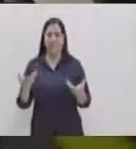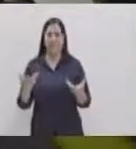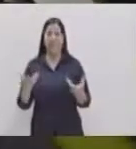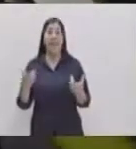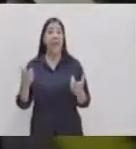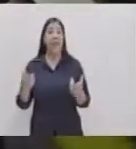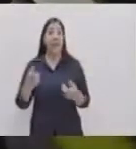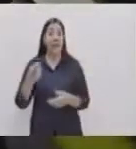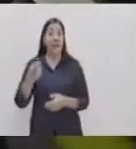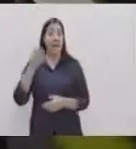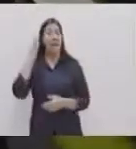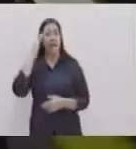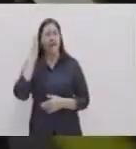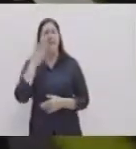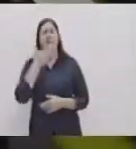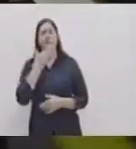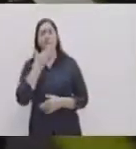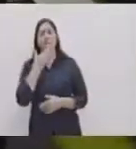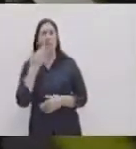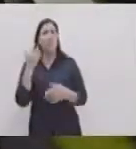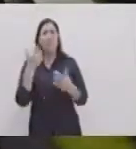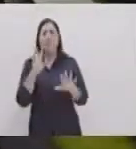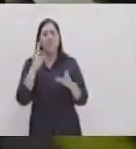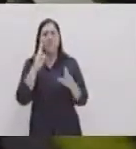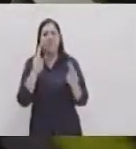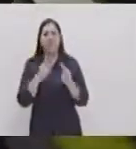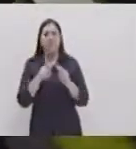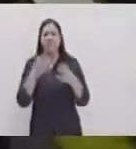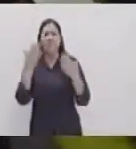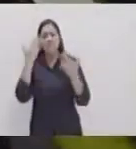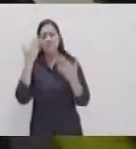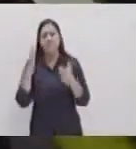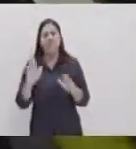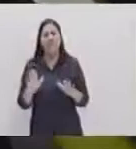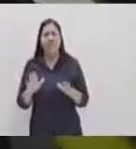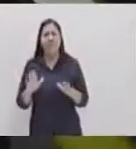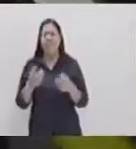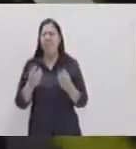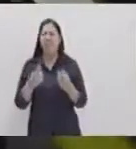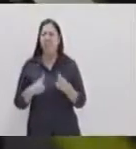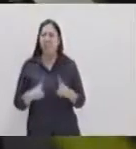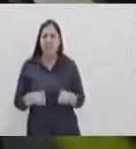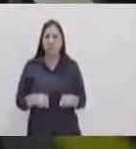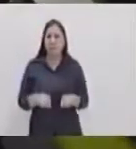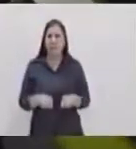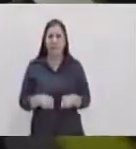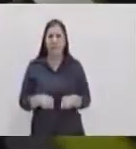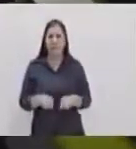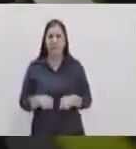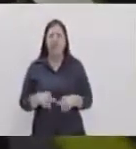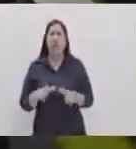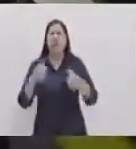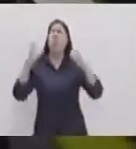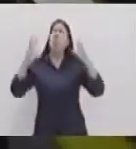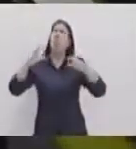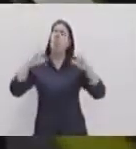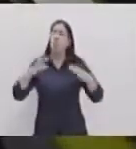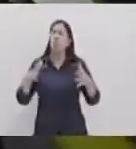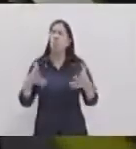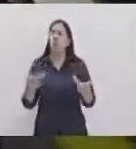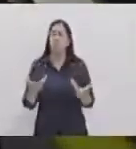Entonces en ese momento pues yo realmente desconocía qué podría pasar, y entonces lo único que pensé fue que el agua de la lluvia sabía